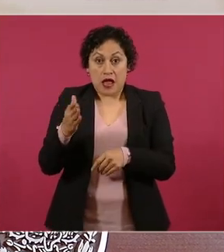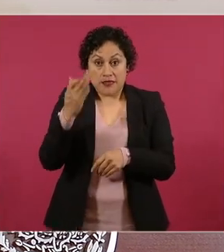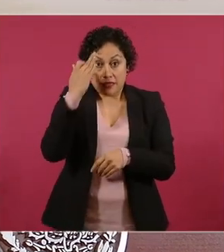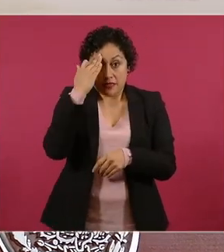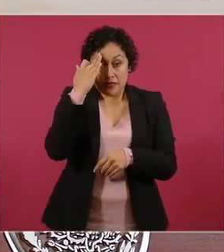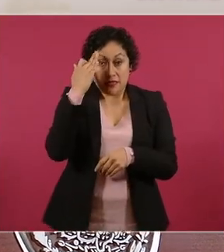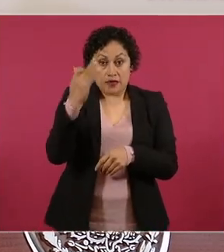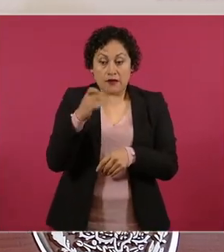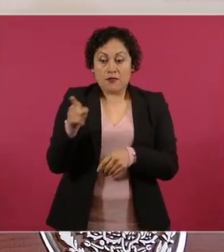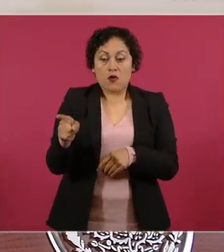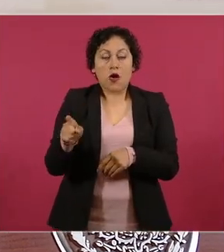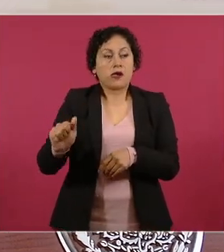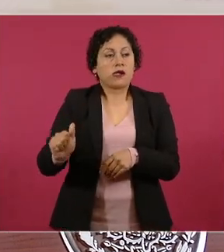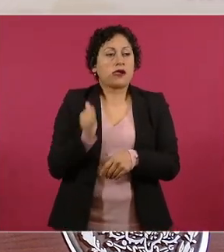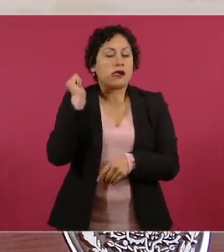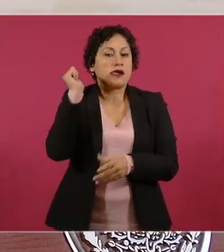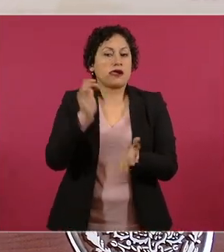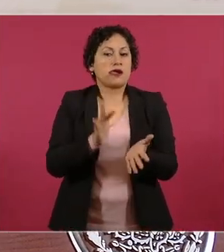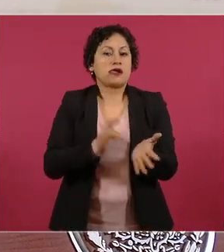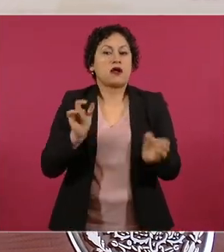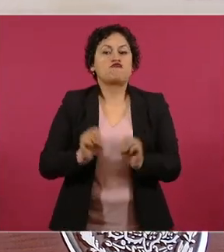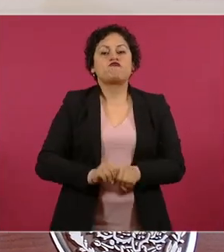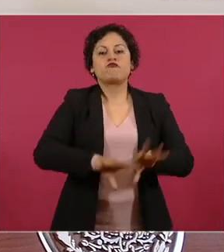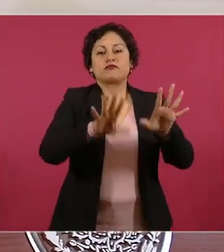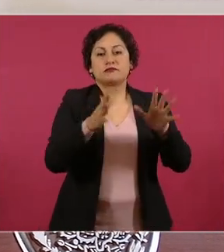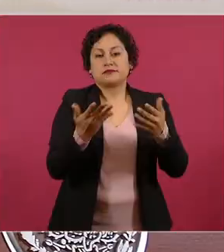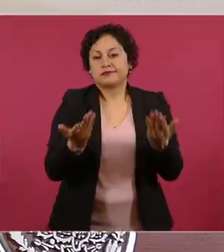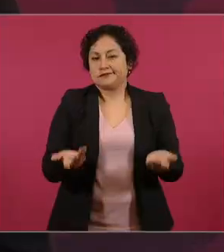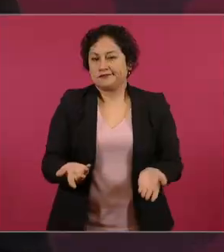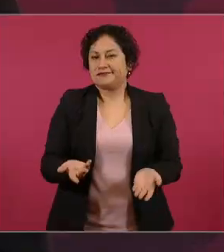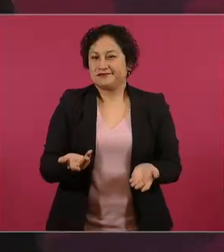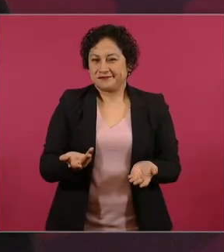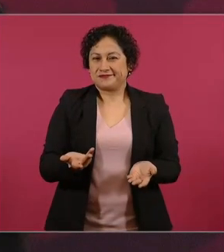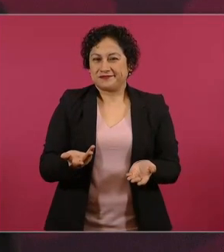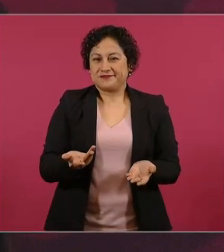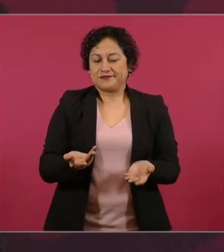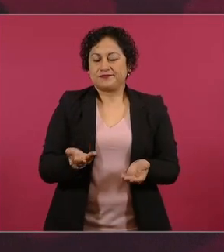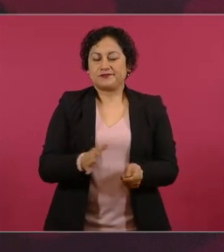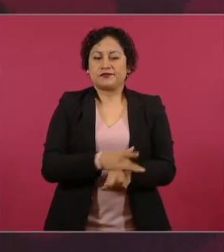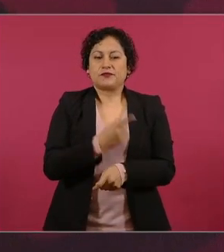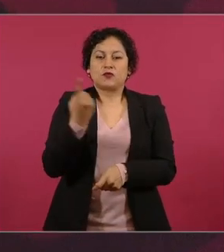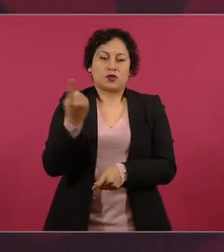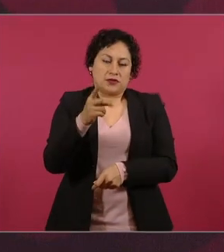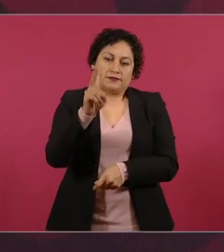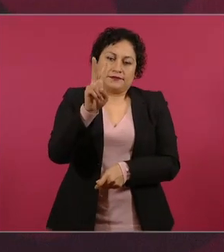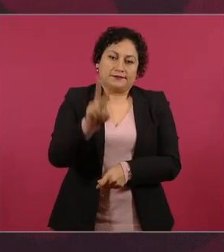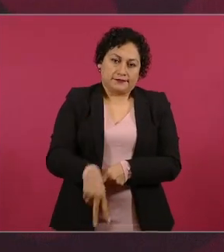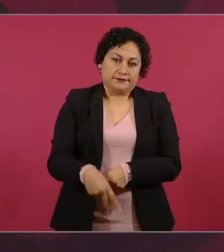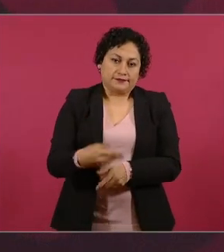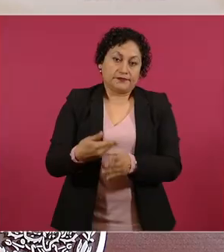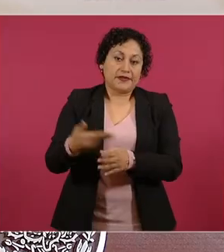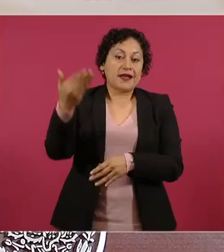no es como antes, de que se podían imponer